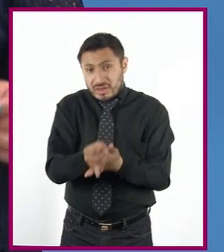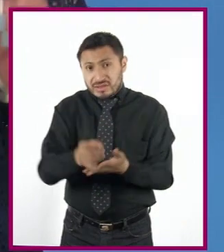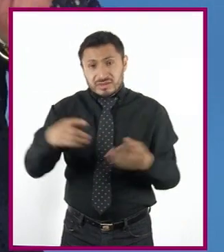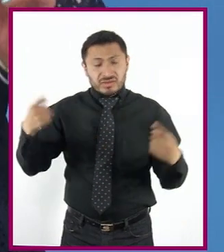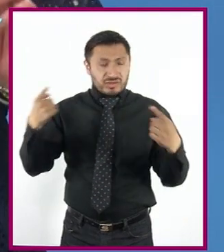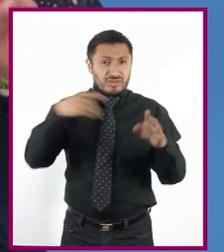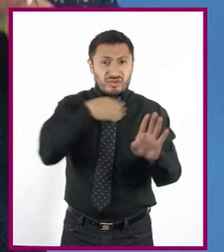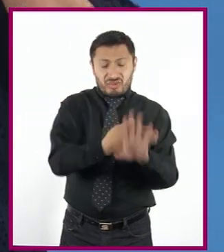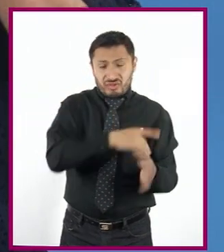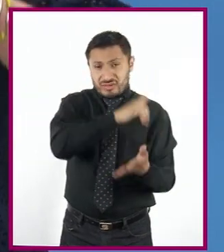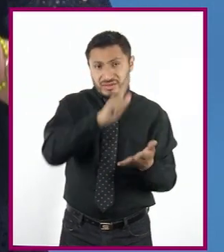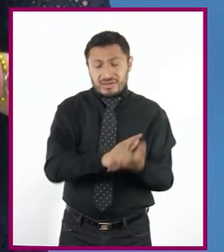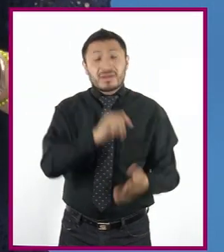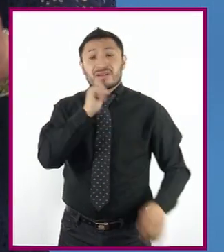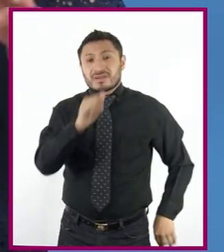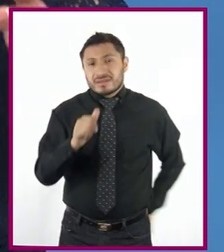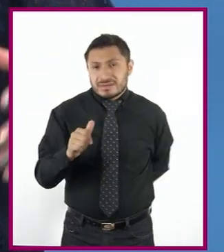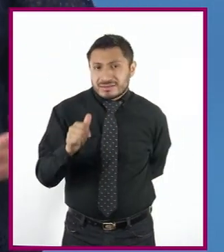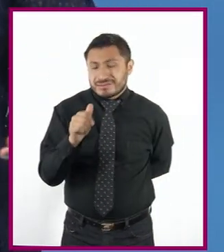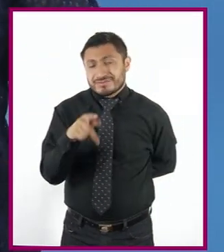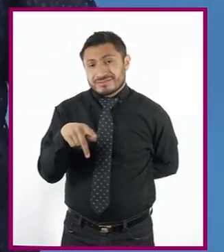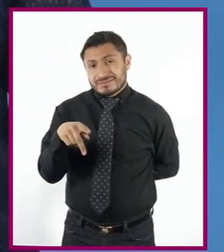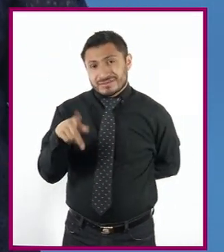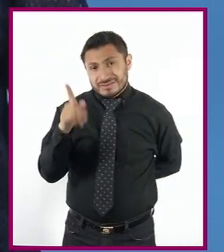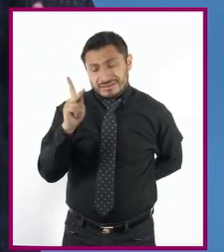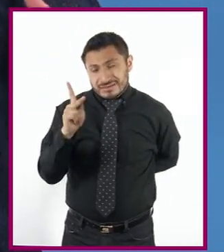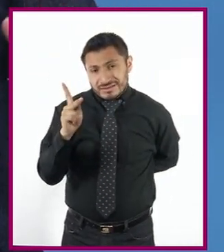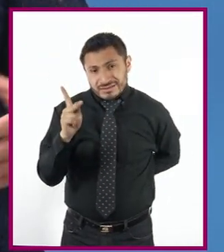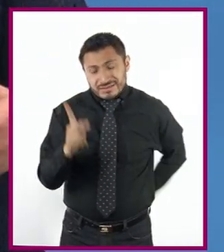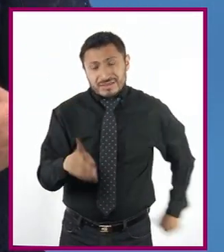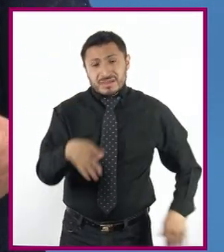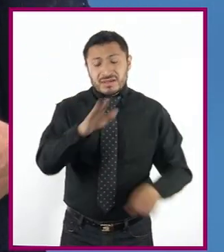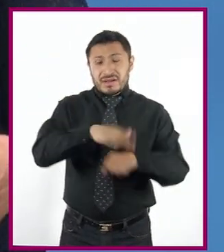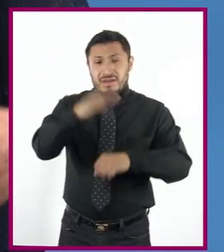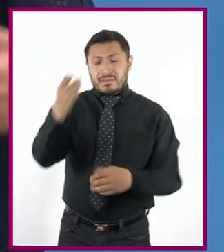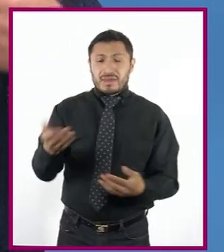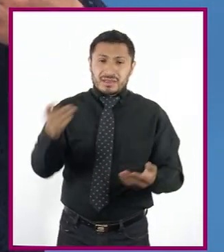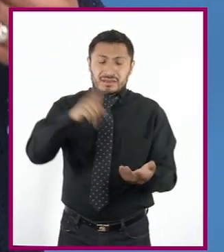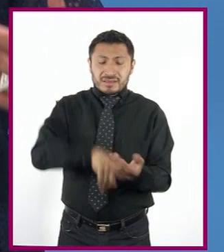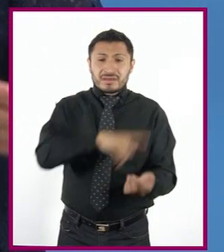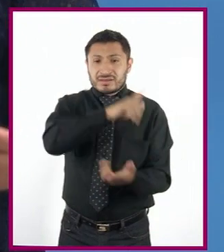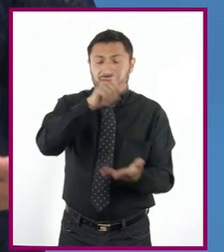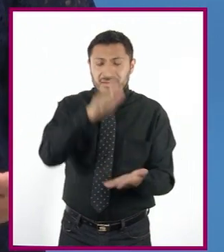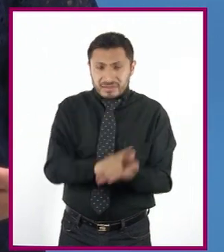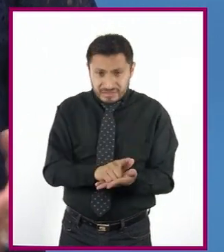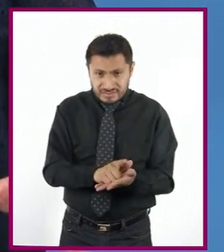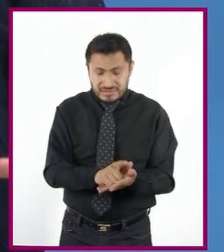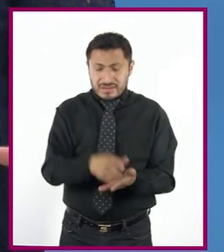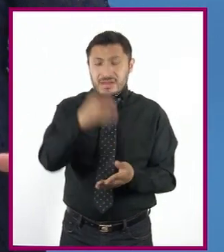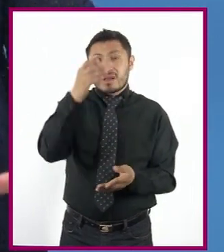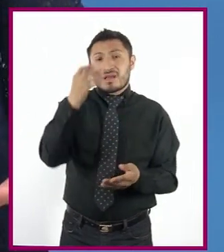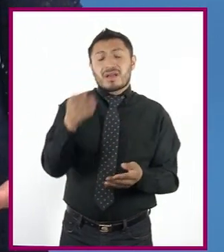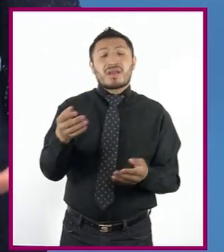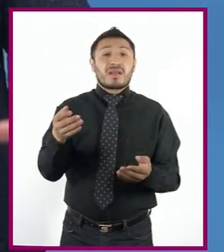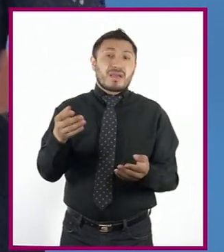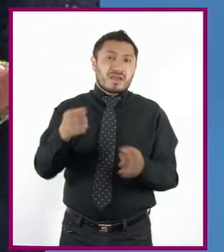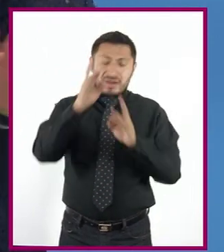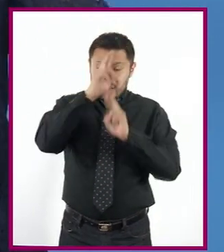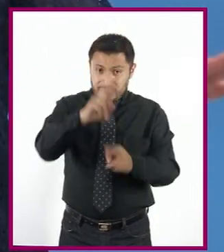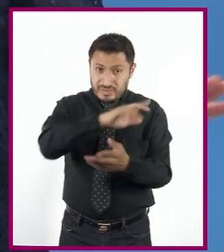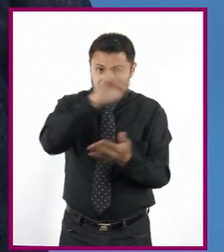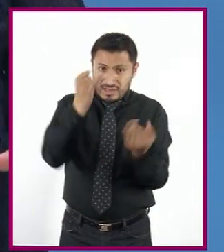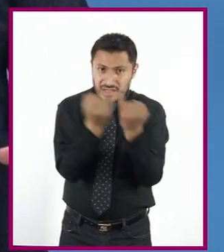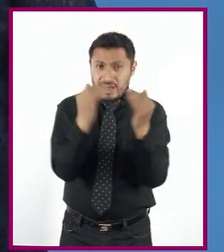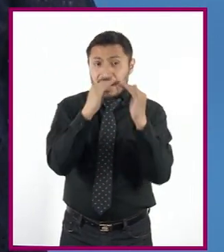ella. Pero, sobre todo, someterse a la ley que se fundamenta en la igualdad y establece